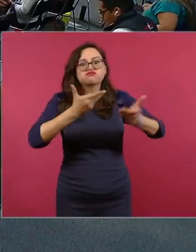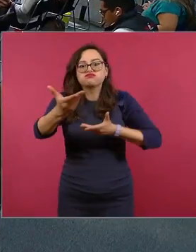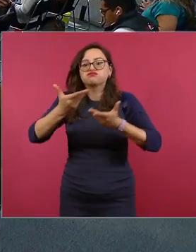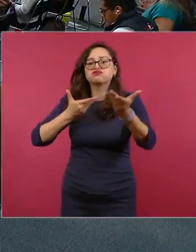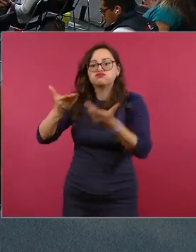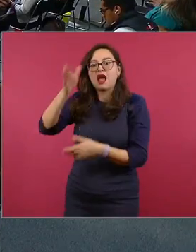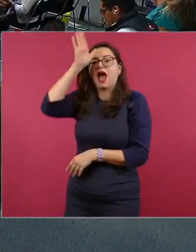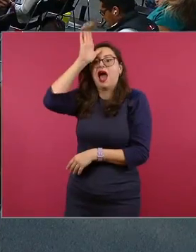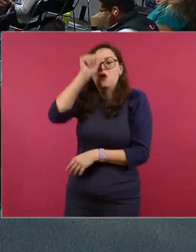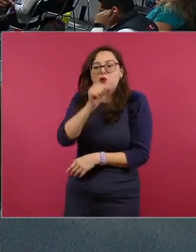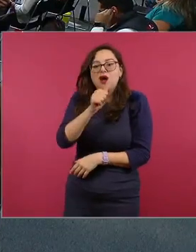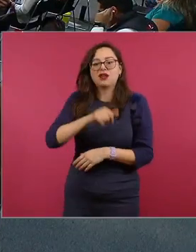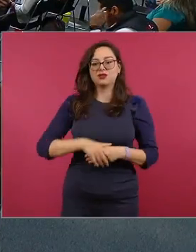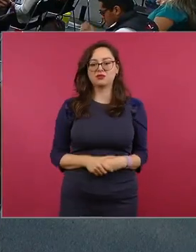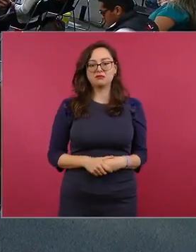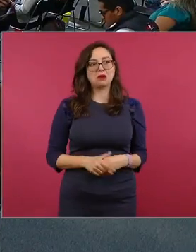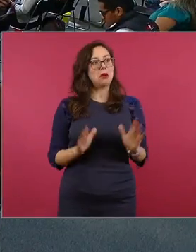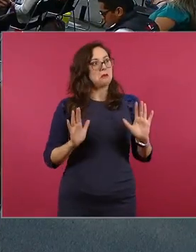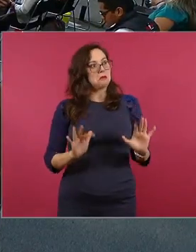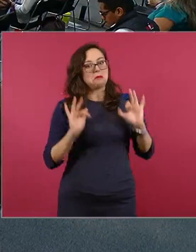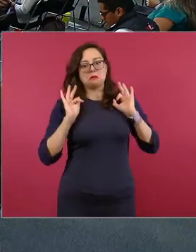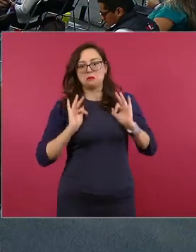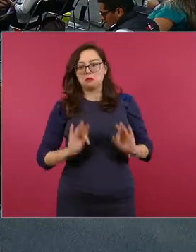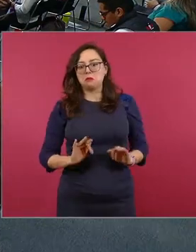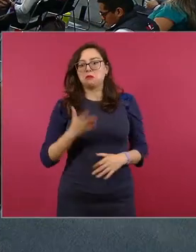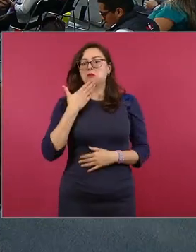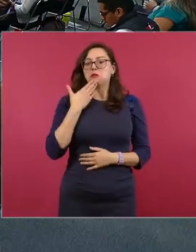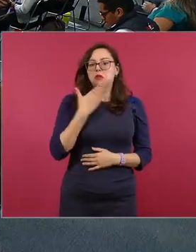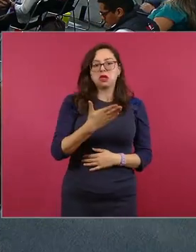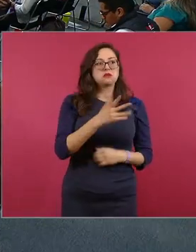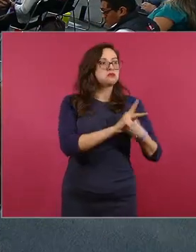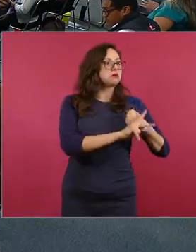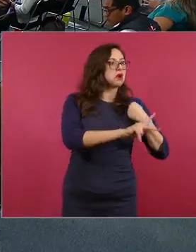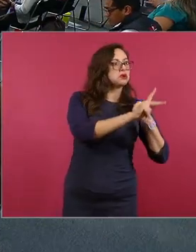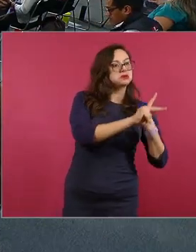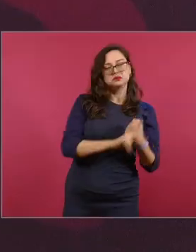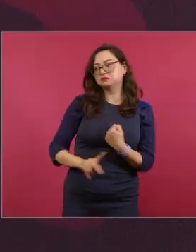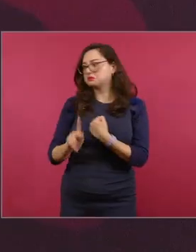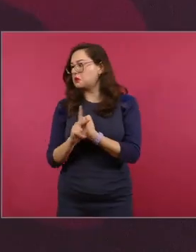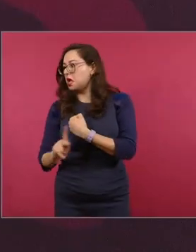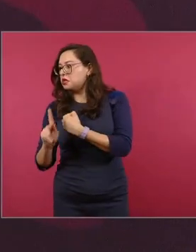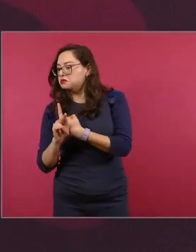nos entendimos y nos fue bien a las dos naciones y a los dos pueblos.